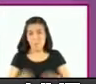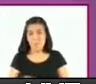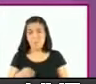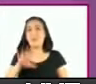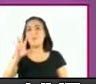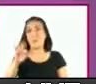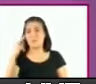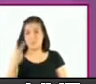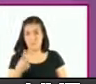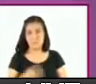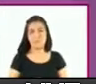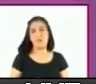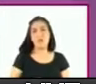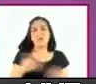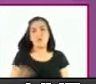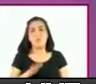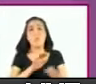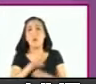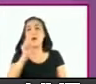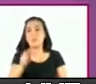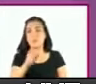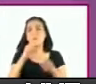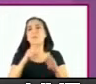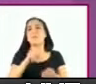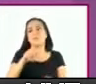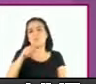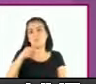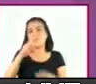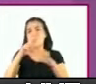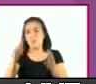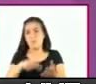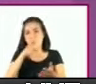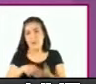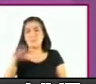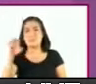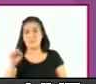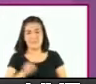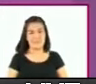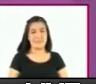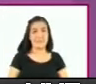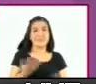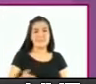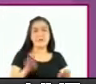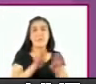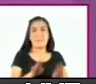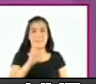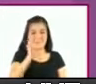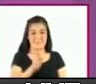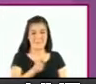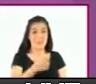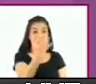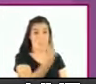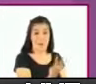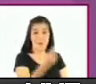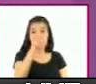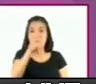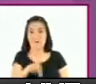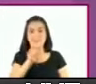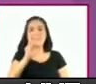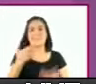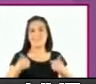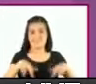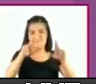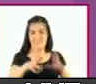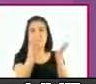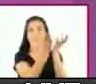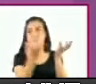42 y el lugar 60? Como la expresión algebraica 4n representa la sucesión de los